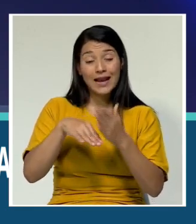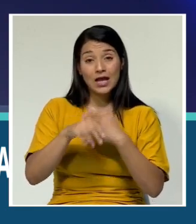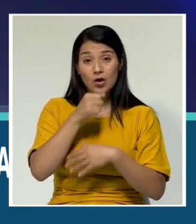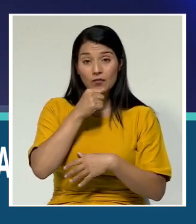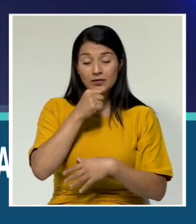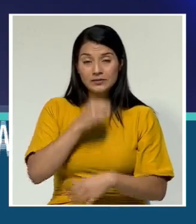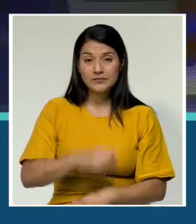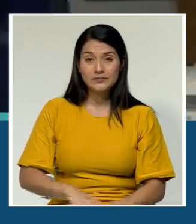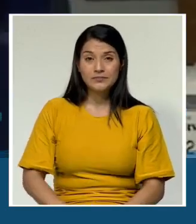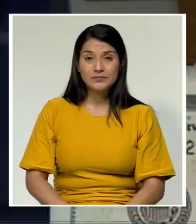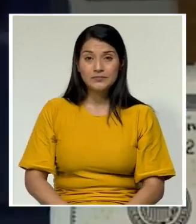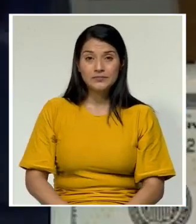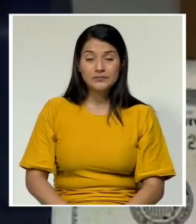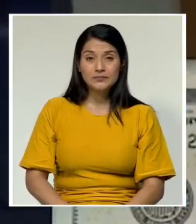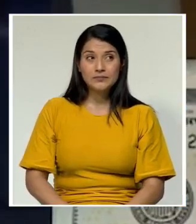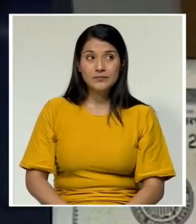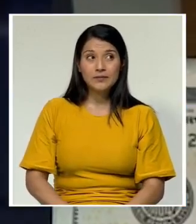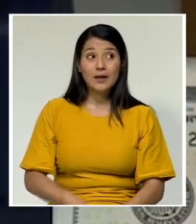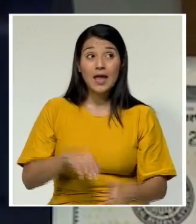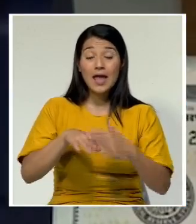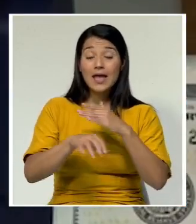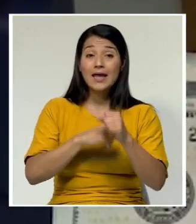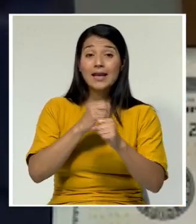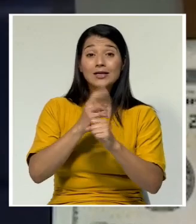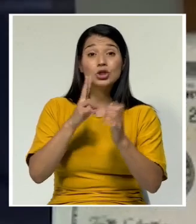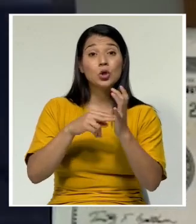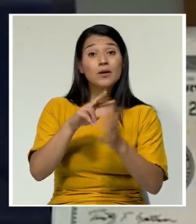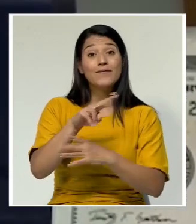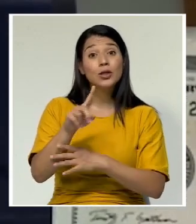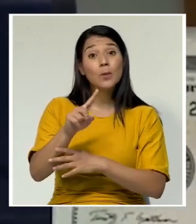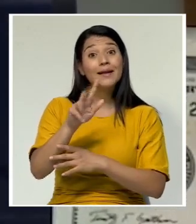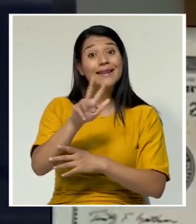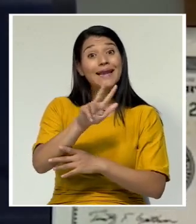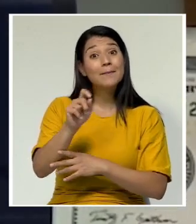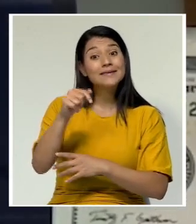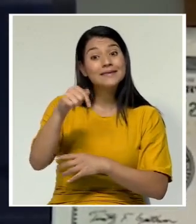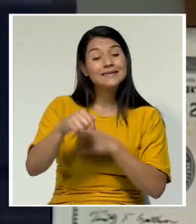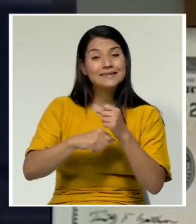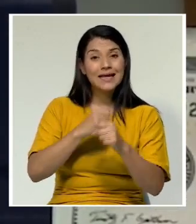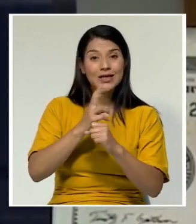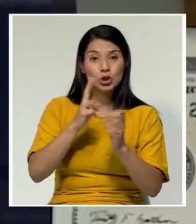que ha dejado la pandemia, así lo dio a conocer el Banco Central a través de una conferencia de prensa.